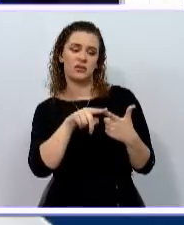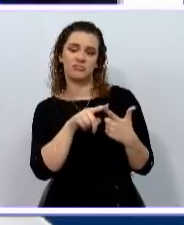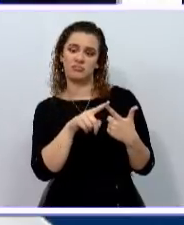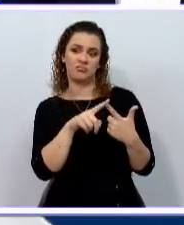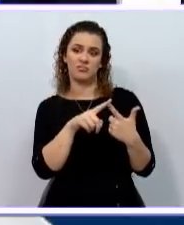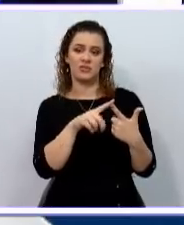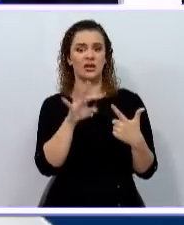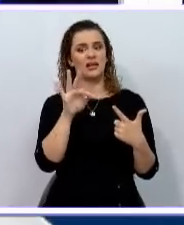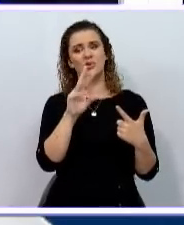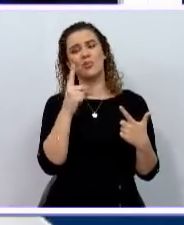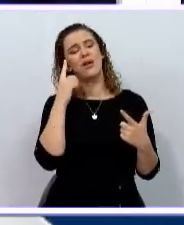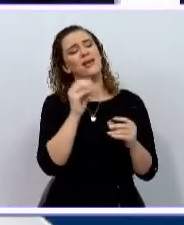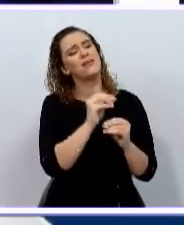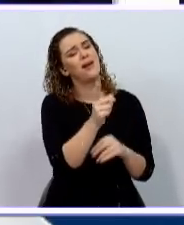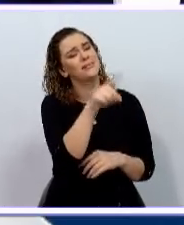tampoco